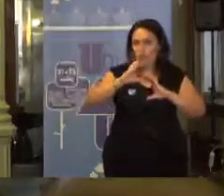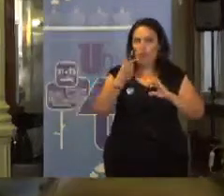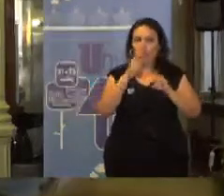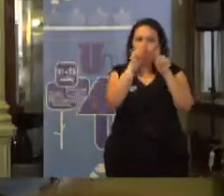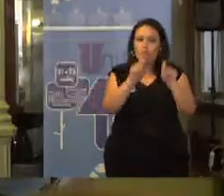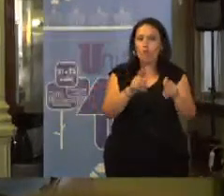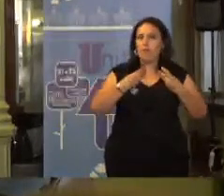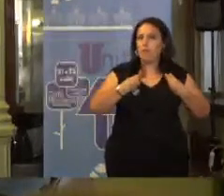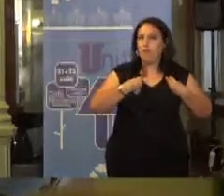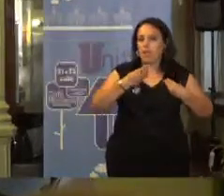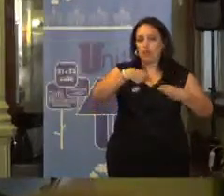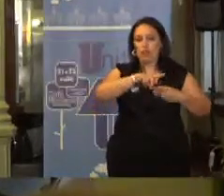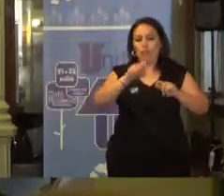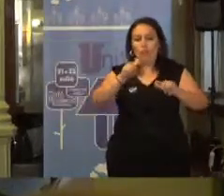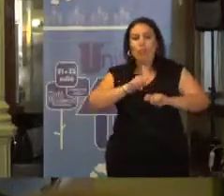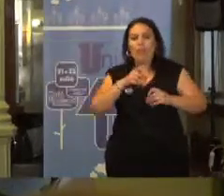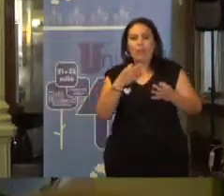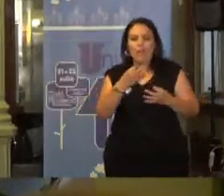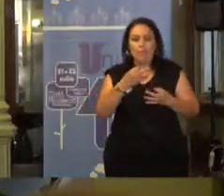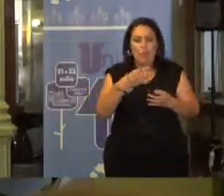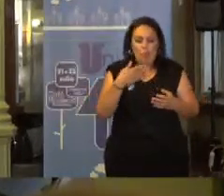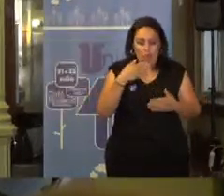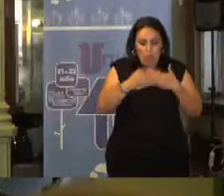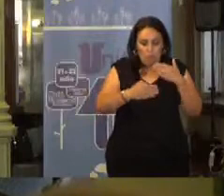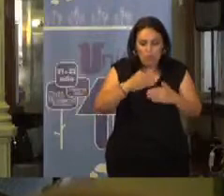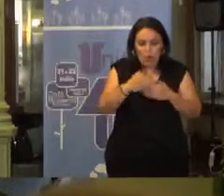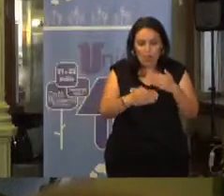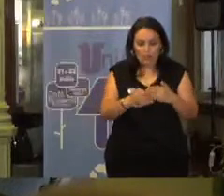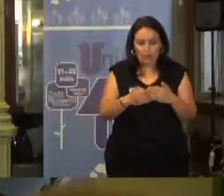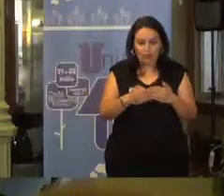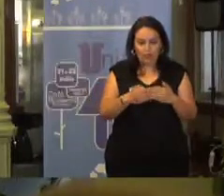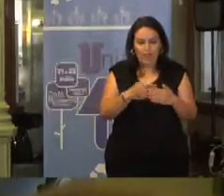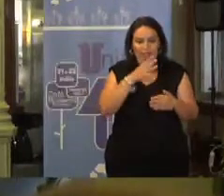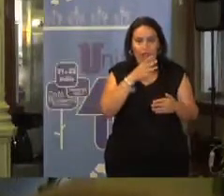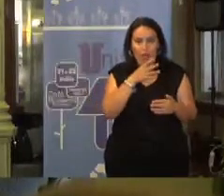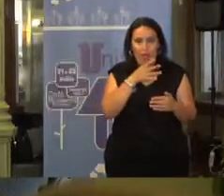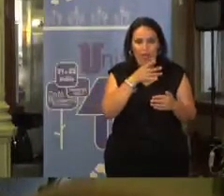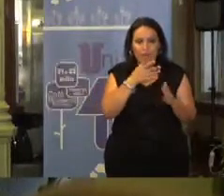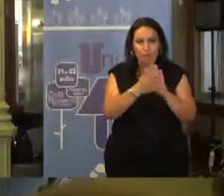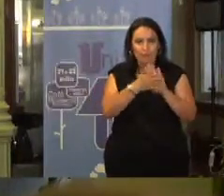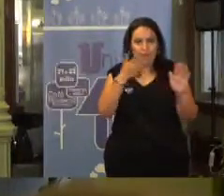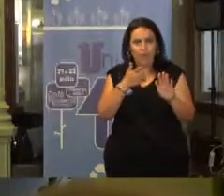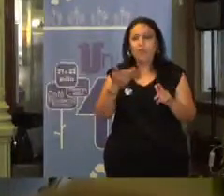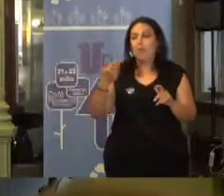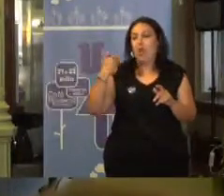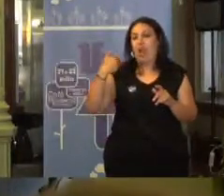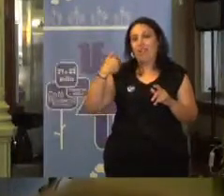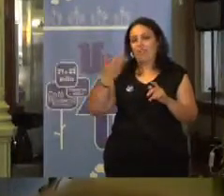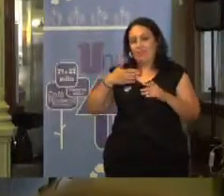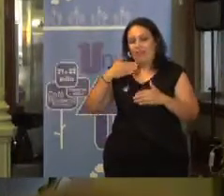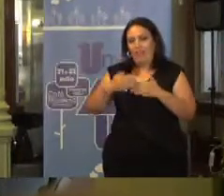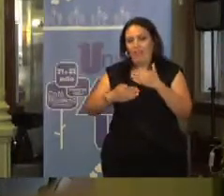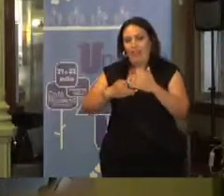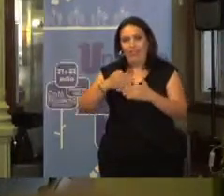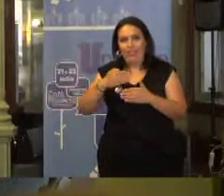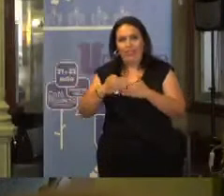de vida nos dá, poden facer que procesos que noutra época tardarían décadas agora se poidan dar en menos tempo. E esa